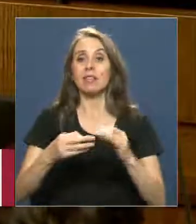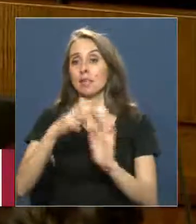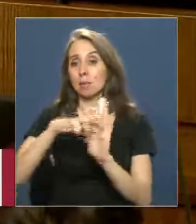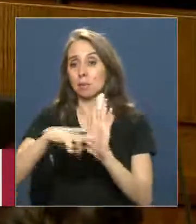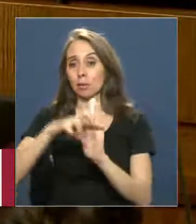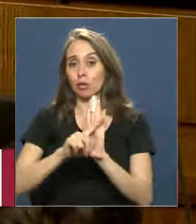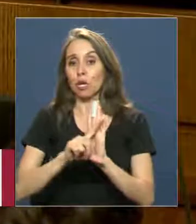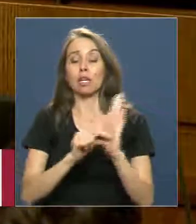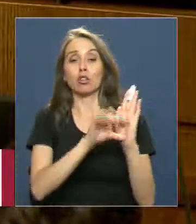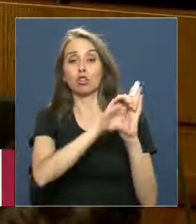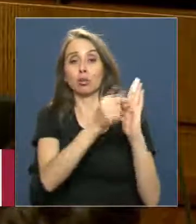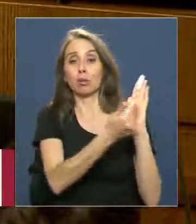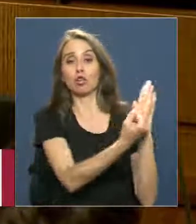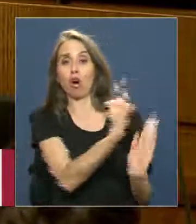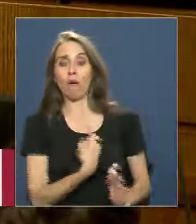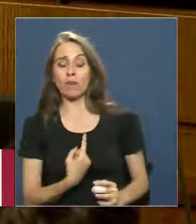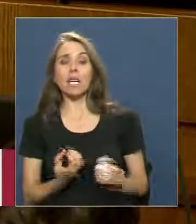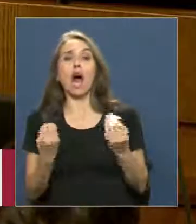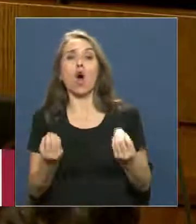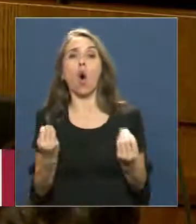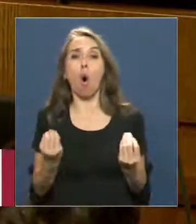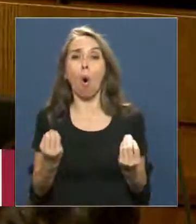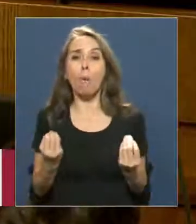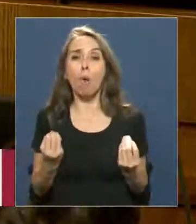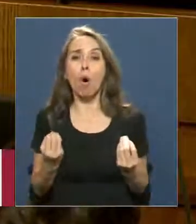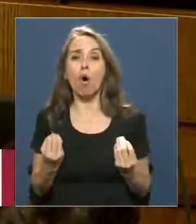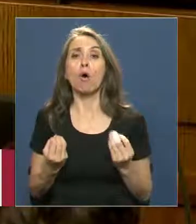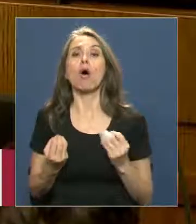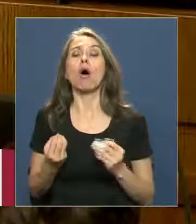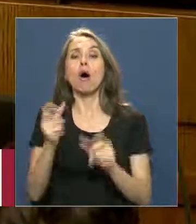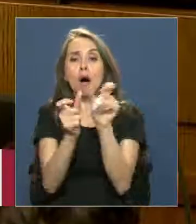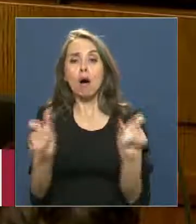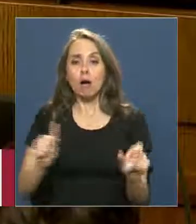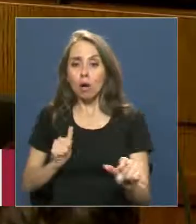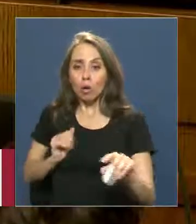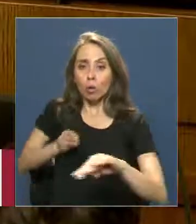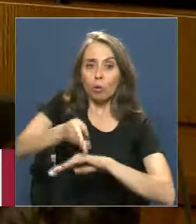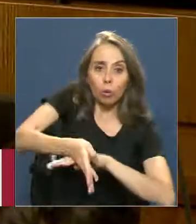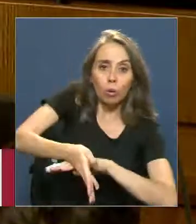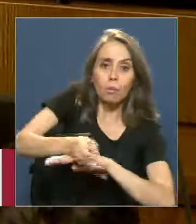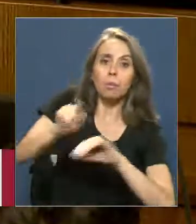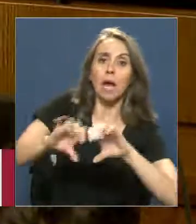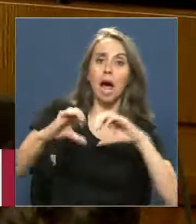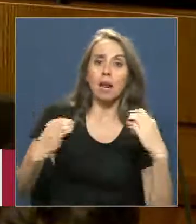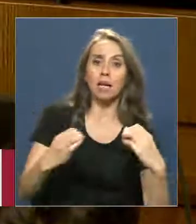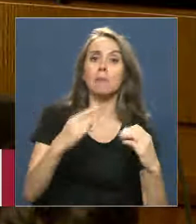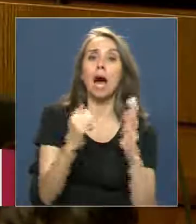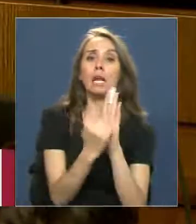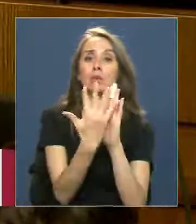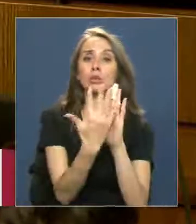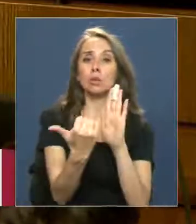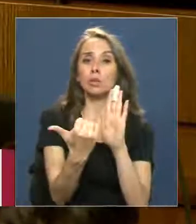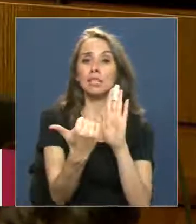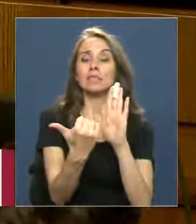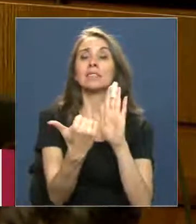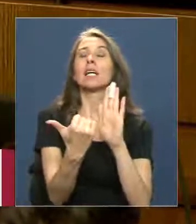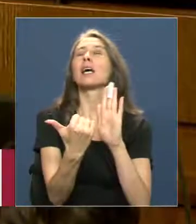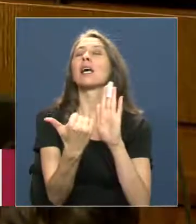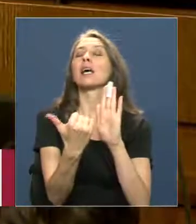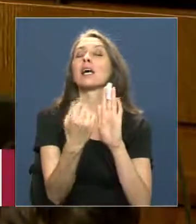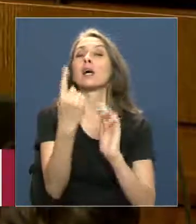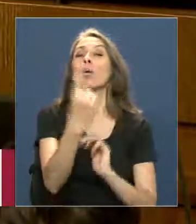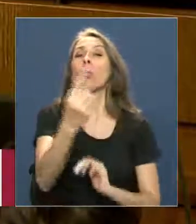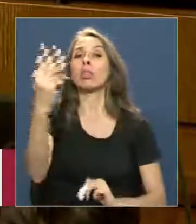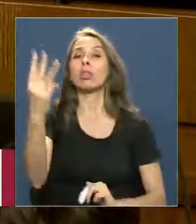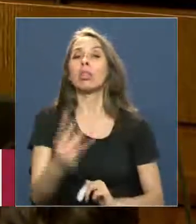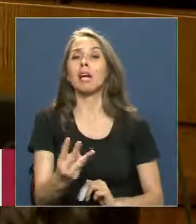la Constitución. ¿Cómo salvamos la concurrencia establecida en el artículo 56 de la tercera